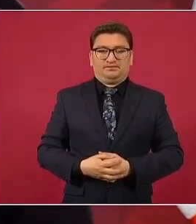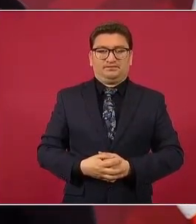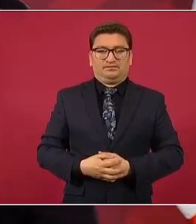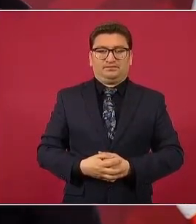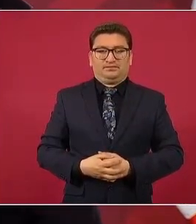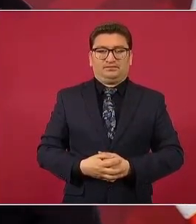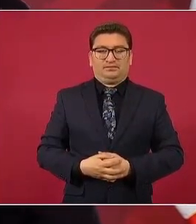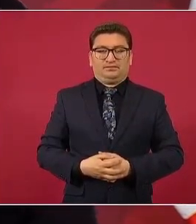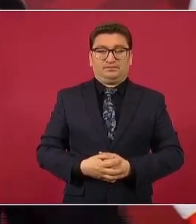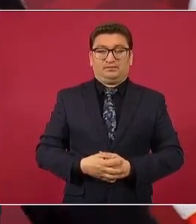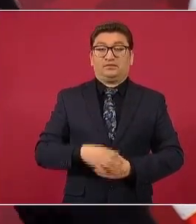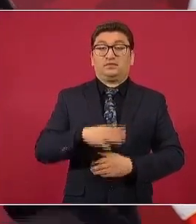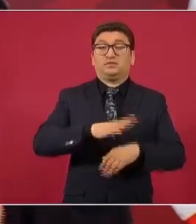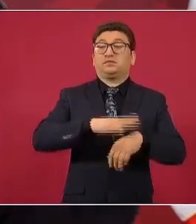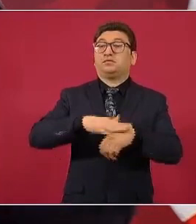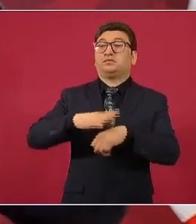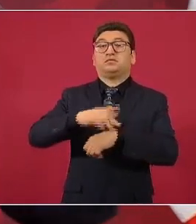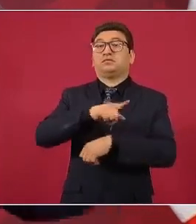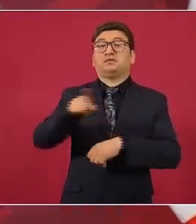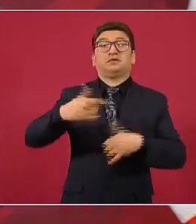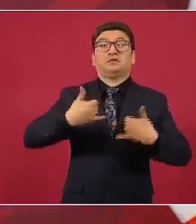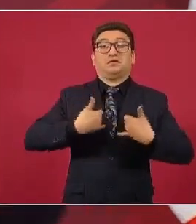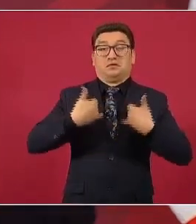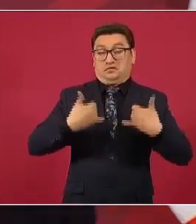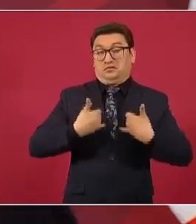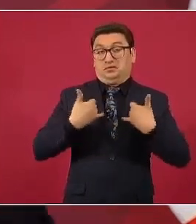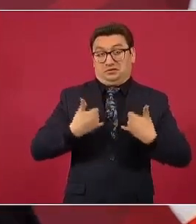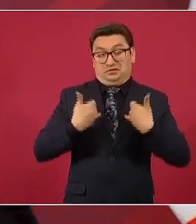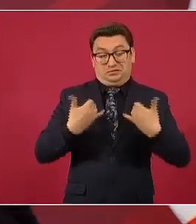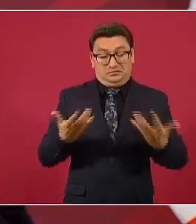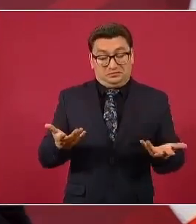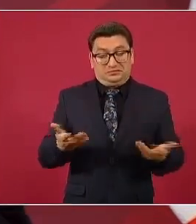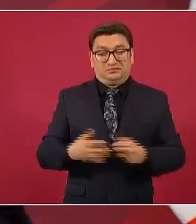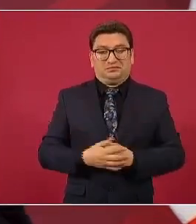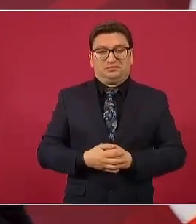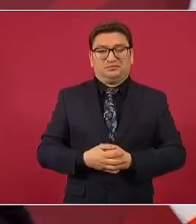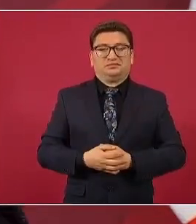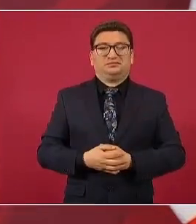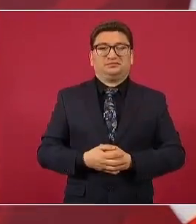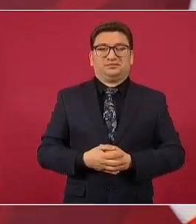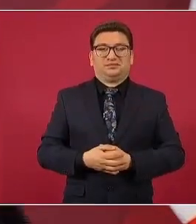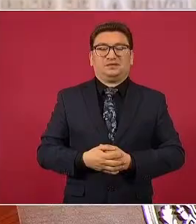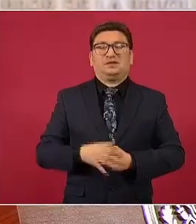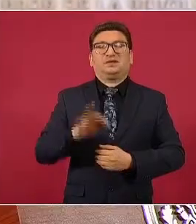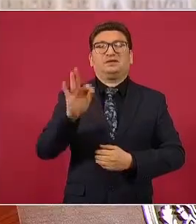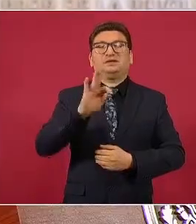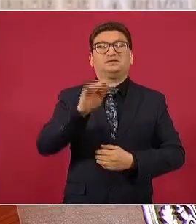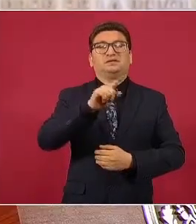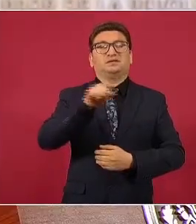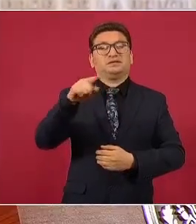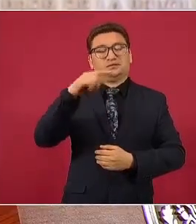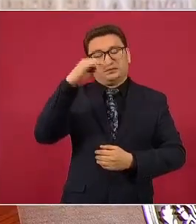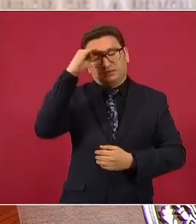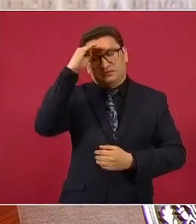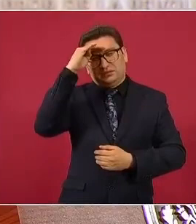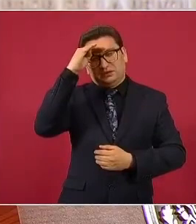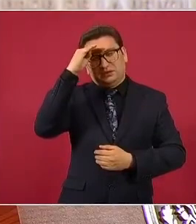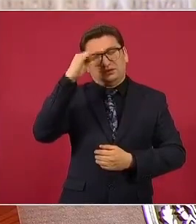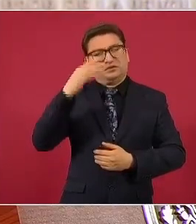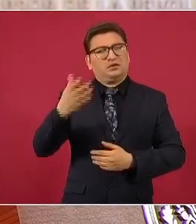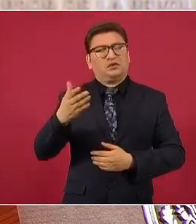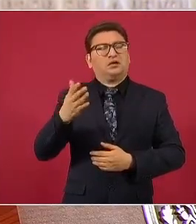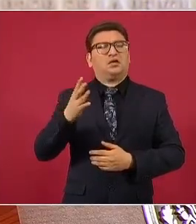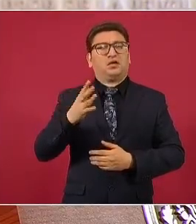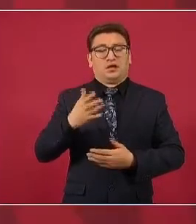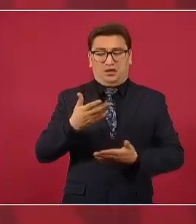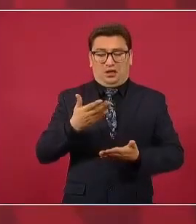Esto para los jóvenes, porque a lo mejor piensan que